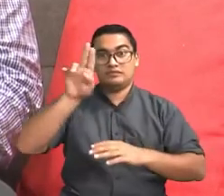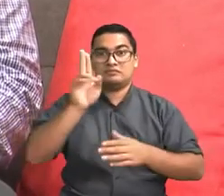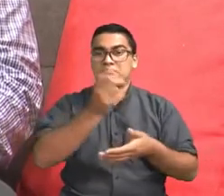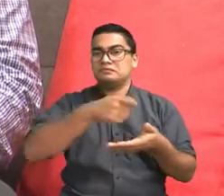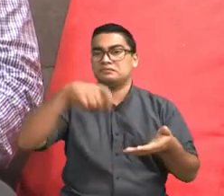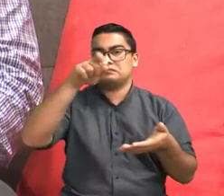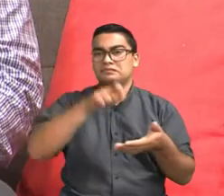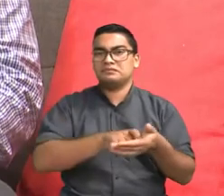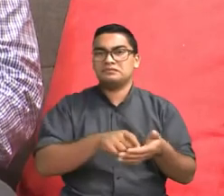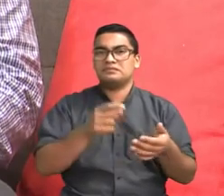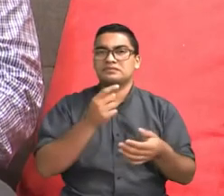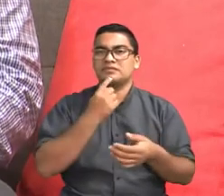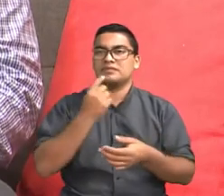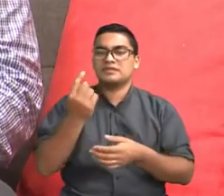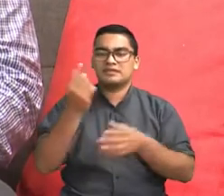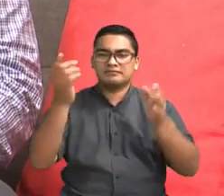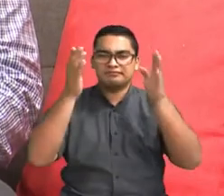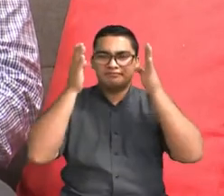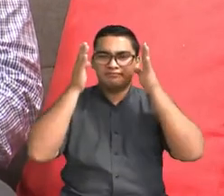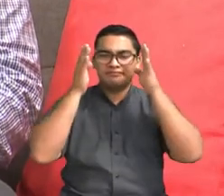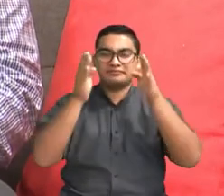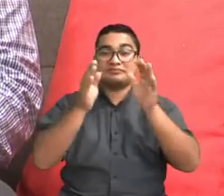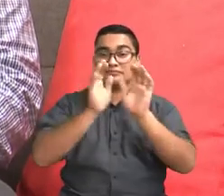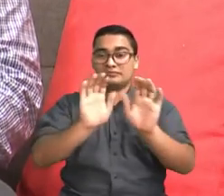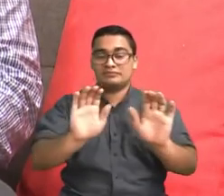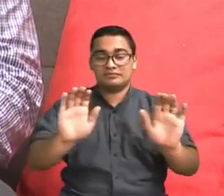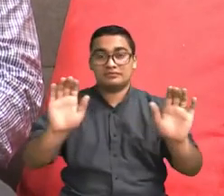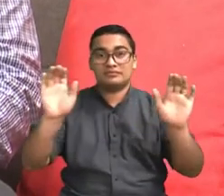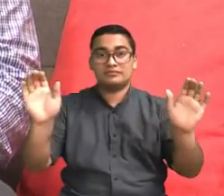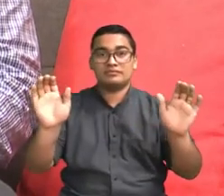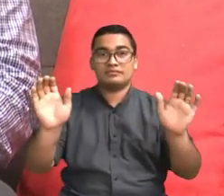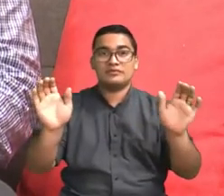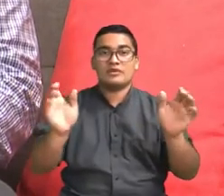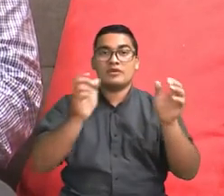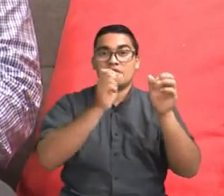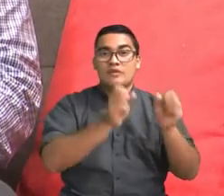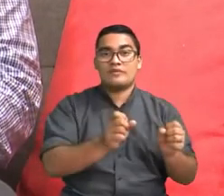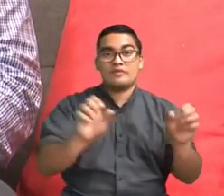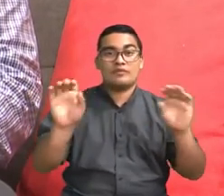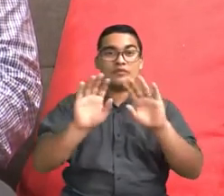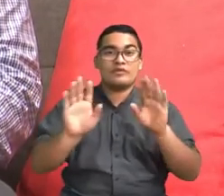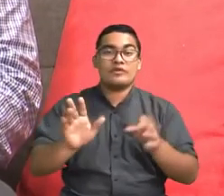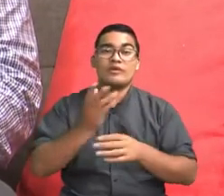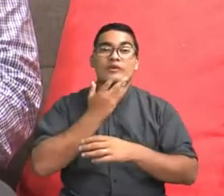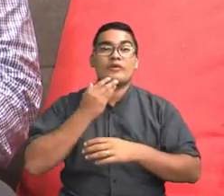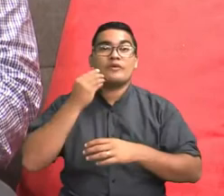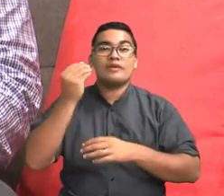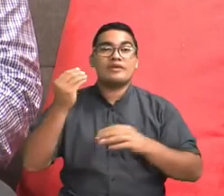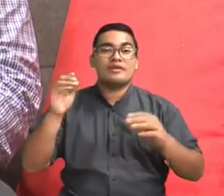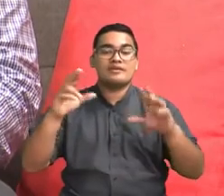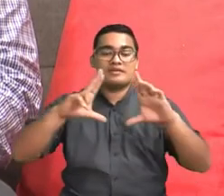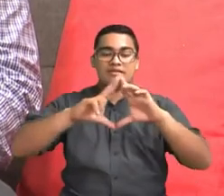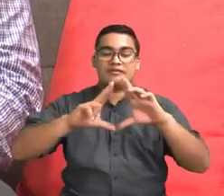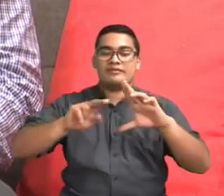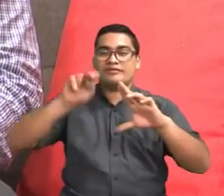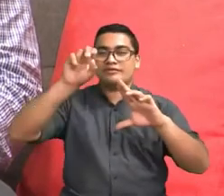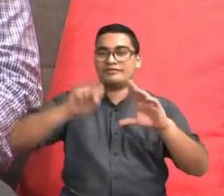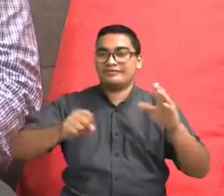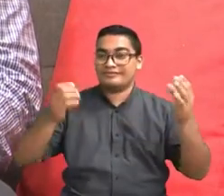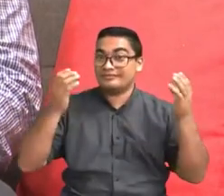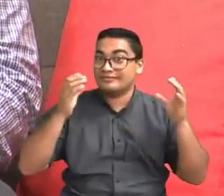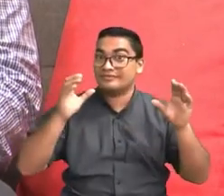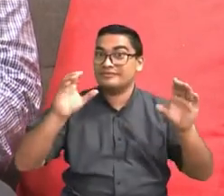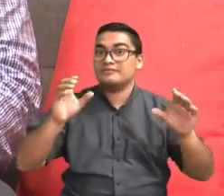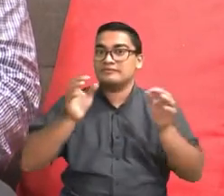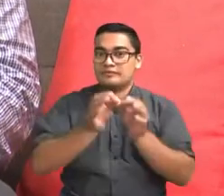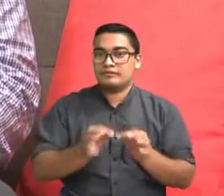poblaciones, o más bien dicho a la niñez y a los adolescentes pertenecientes a los pueblos originarios y afrodescendientes como una